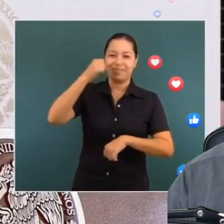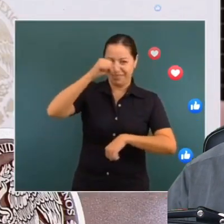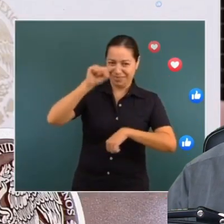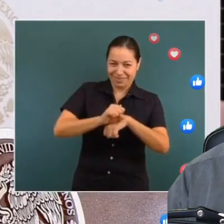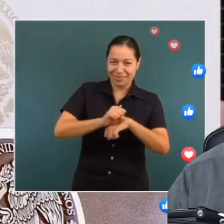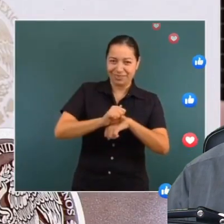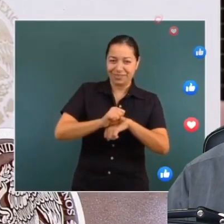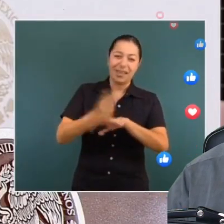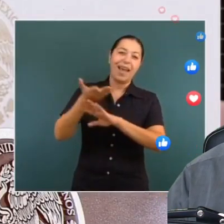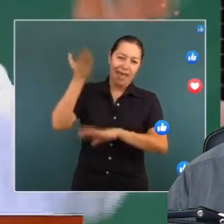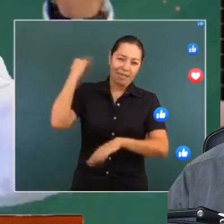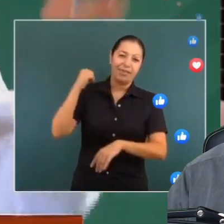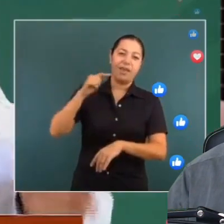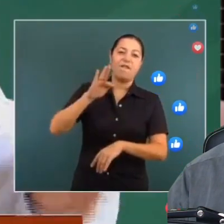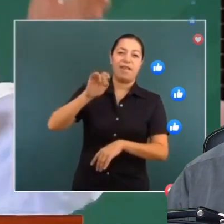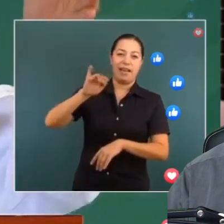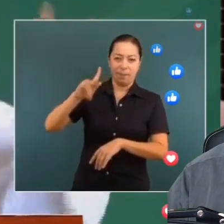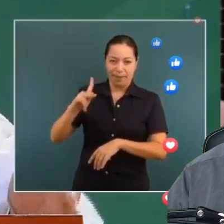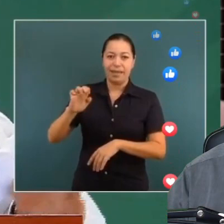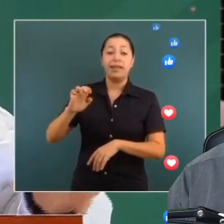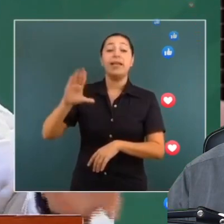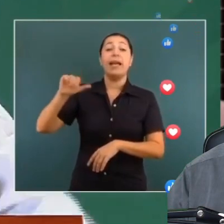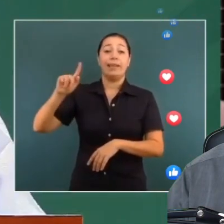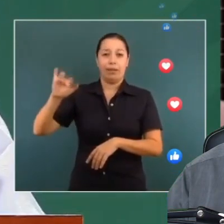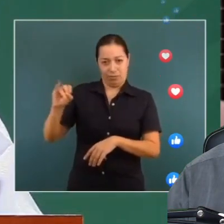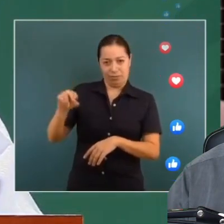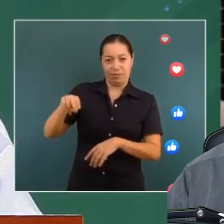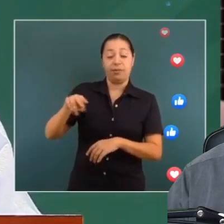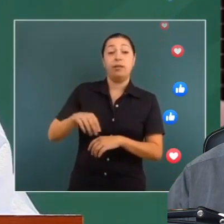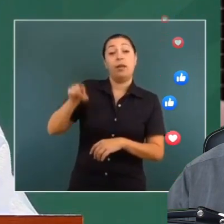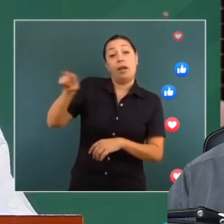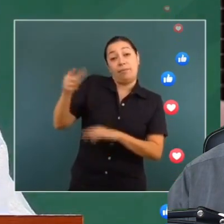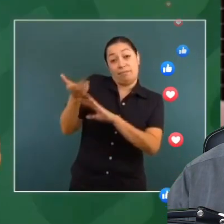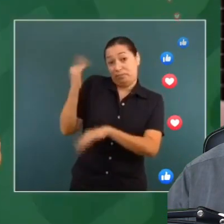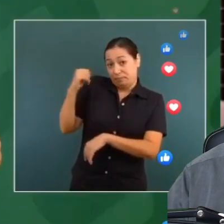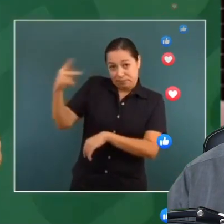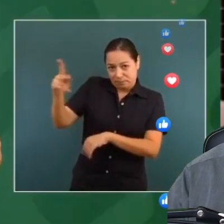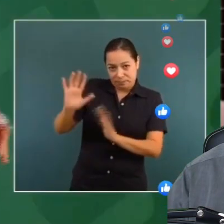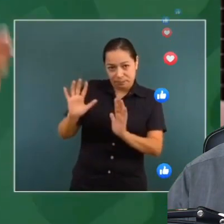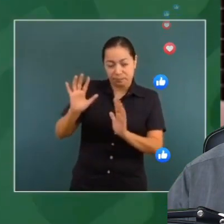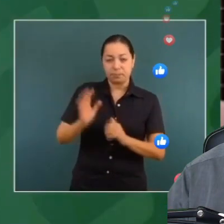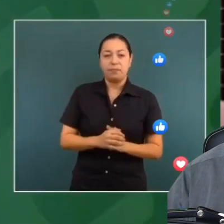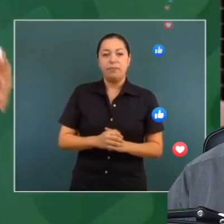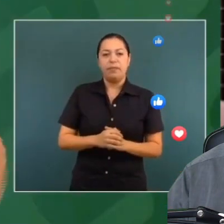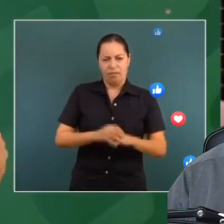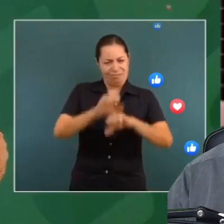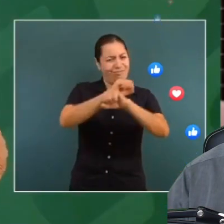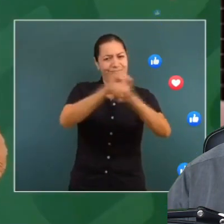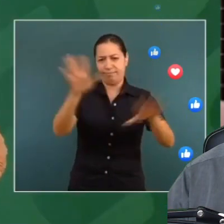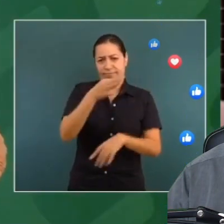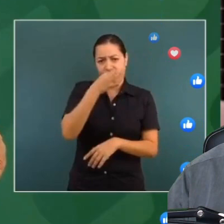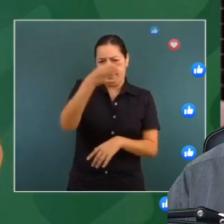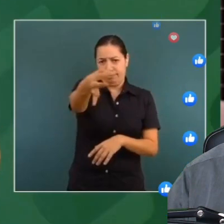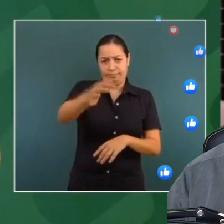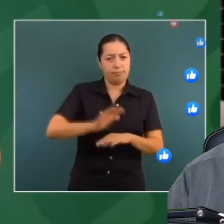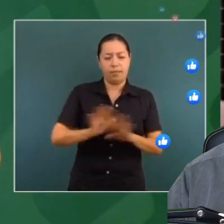Felipe Calderón, para hablar en plata. con claridad.